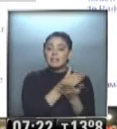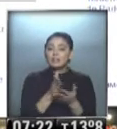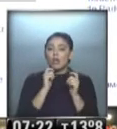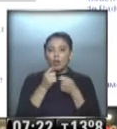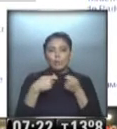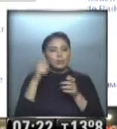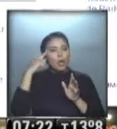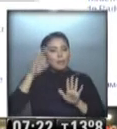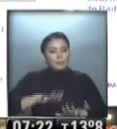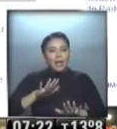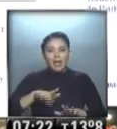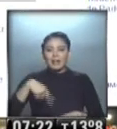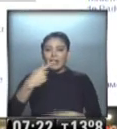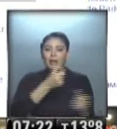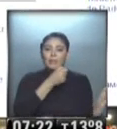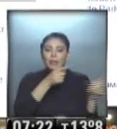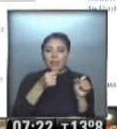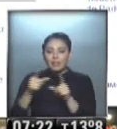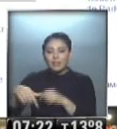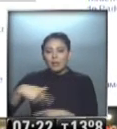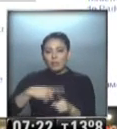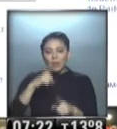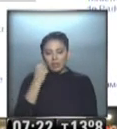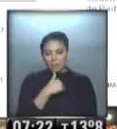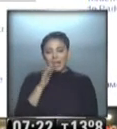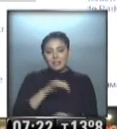con buenas expectativas por las ventas por el Día de la Madre